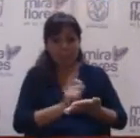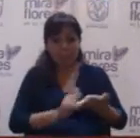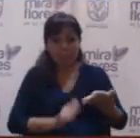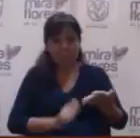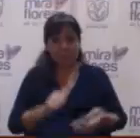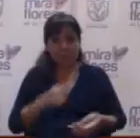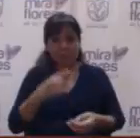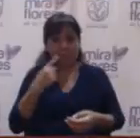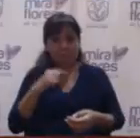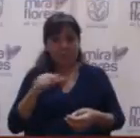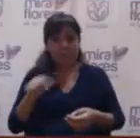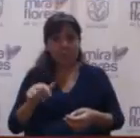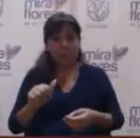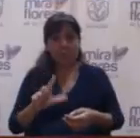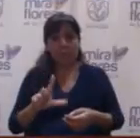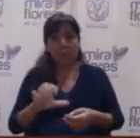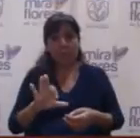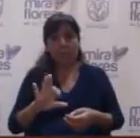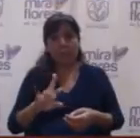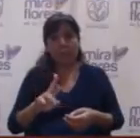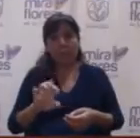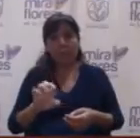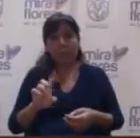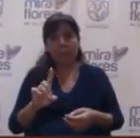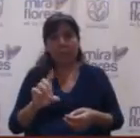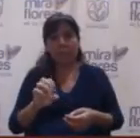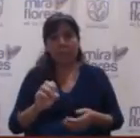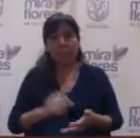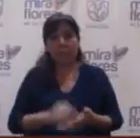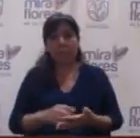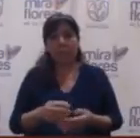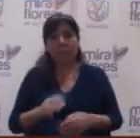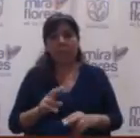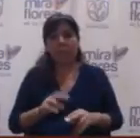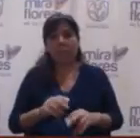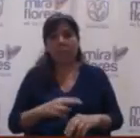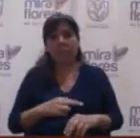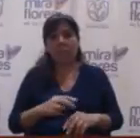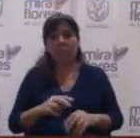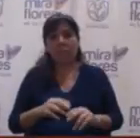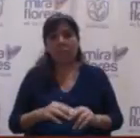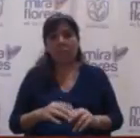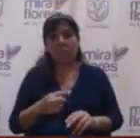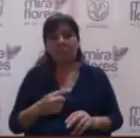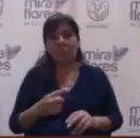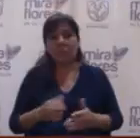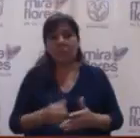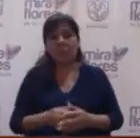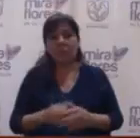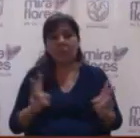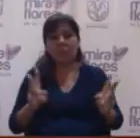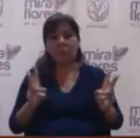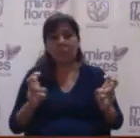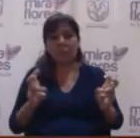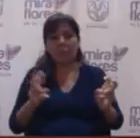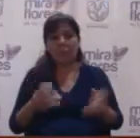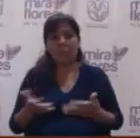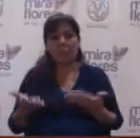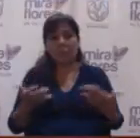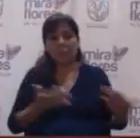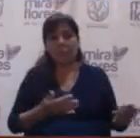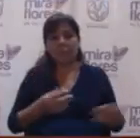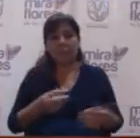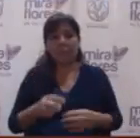Locio en relación a una información que está requiriendo sobre el proyecto del Puente Villena. Esto ha sido recibido el 1 de marzo